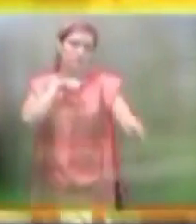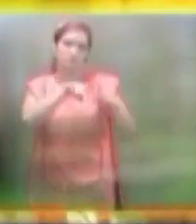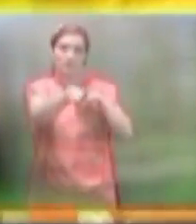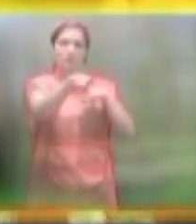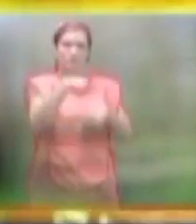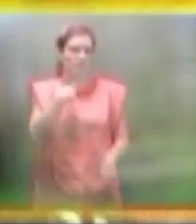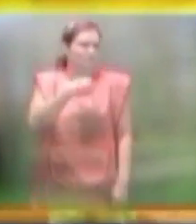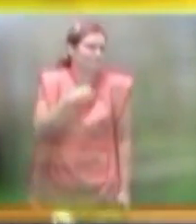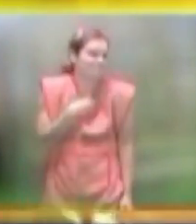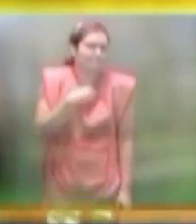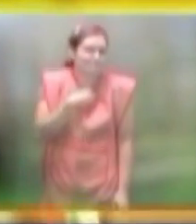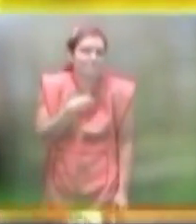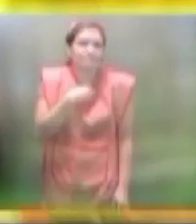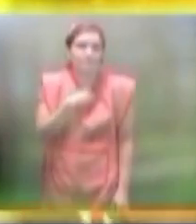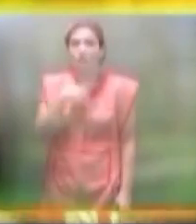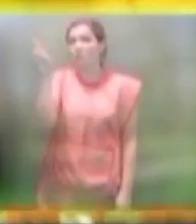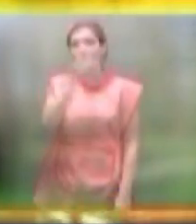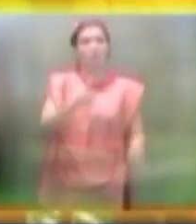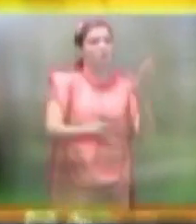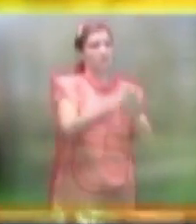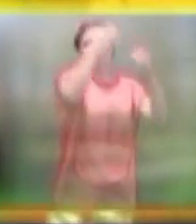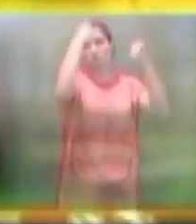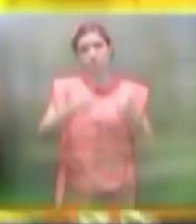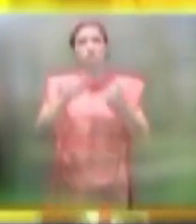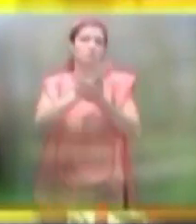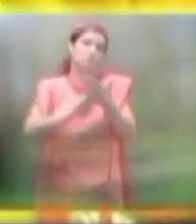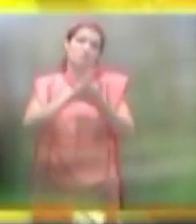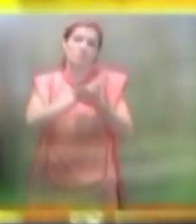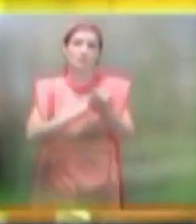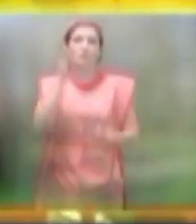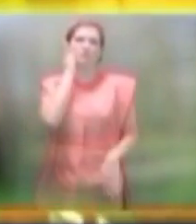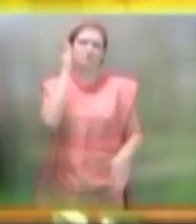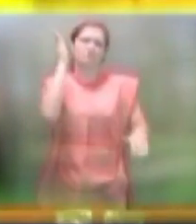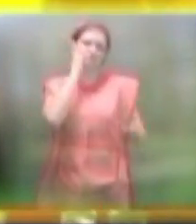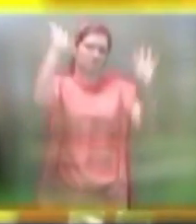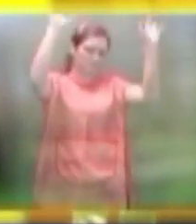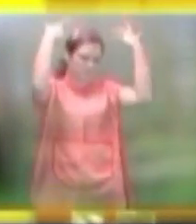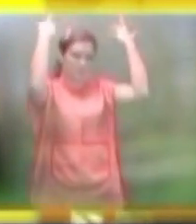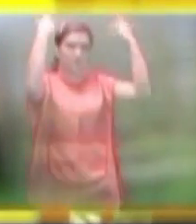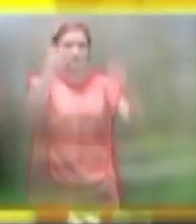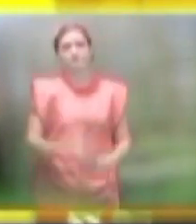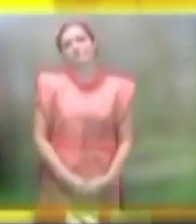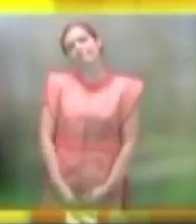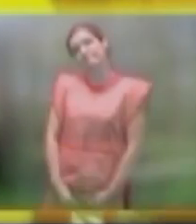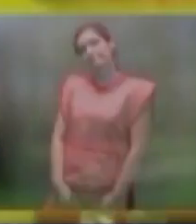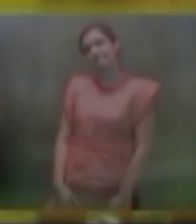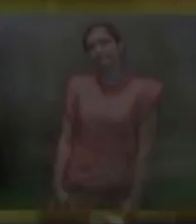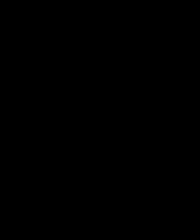muy apurado, ¡ay, qué hipo que me dio! No me fui a ningún lado y mi mamita se enojó.